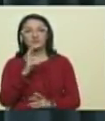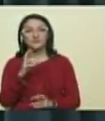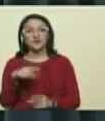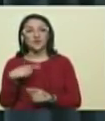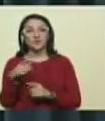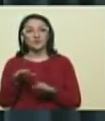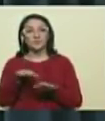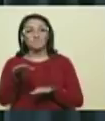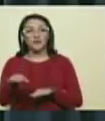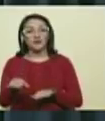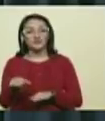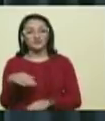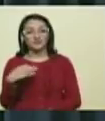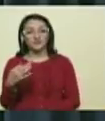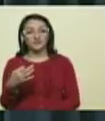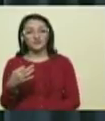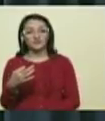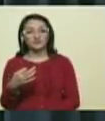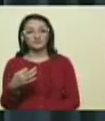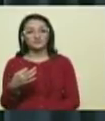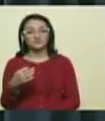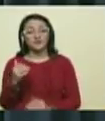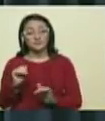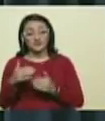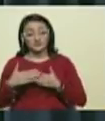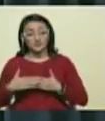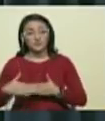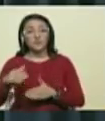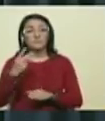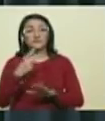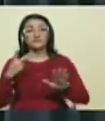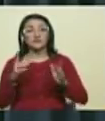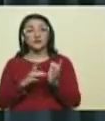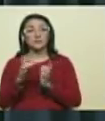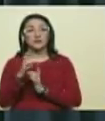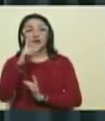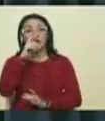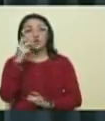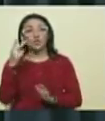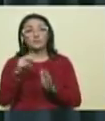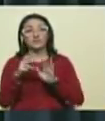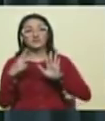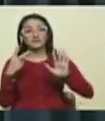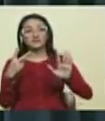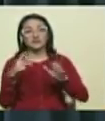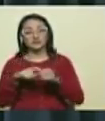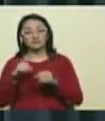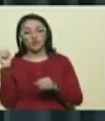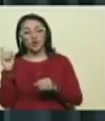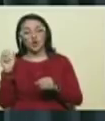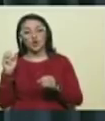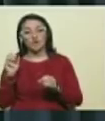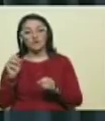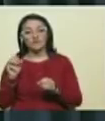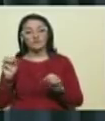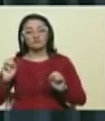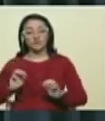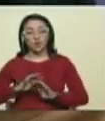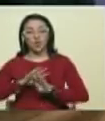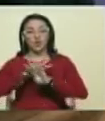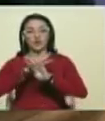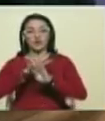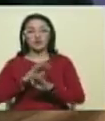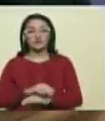pasos que vamos a tomar en este camino iniciado el 27 de abril del año 2017 de retiro de Venezuela